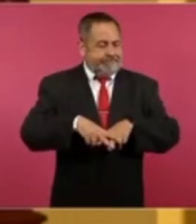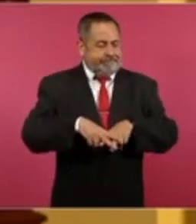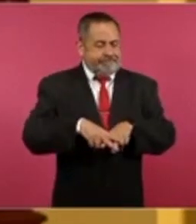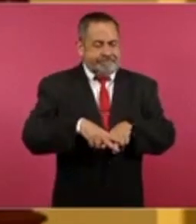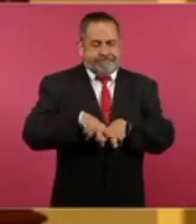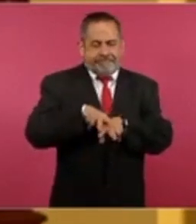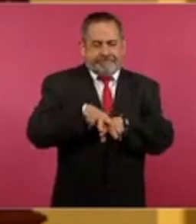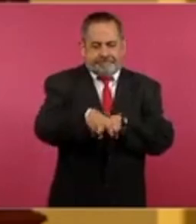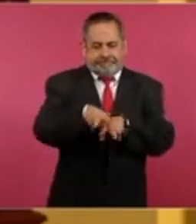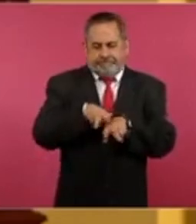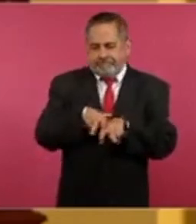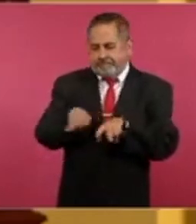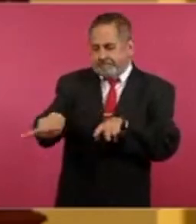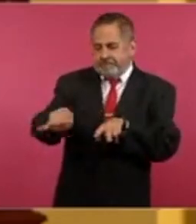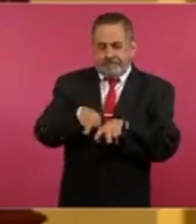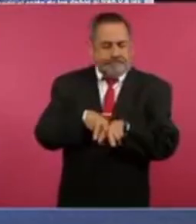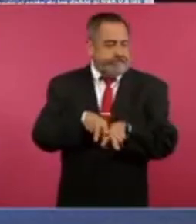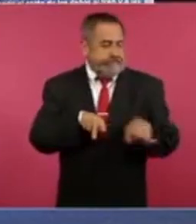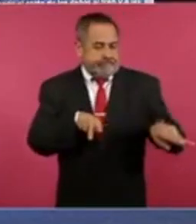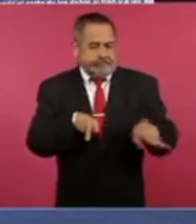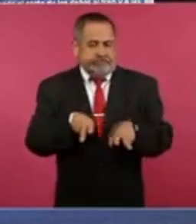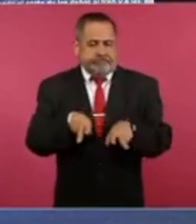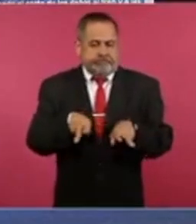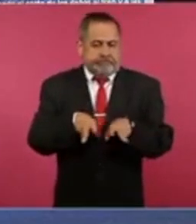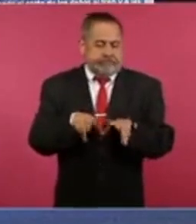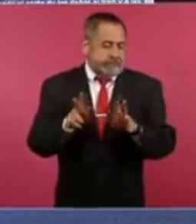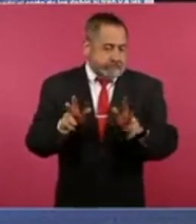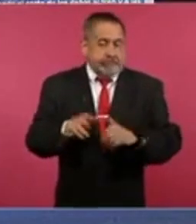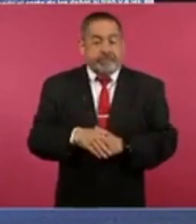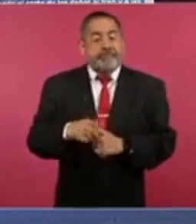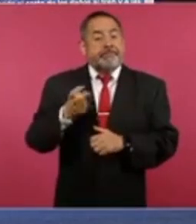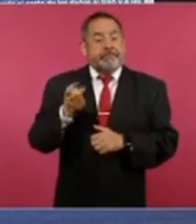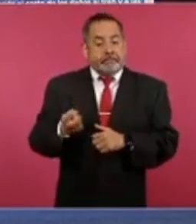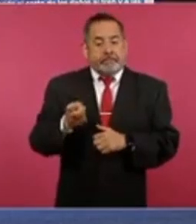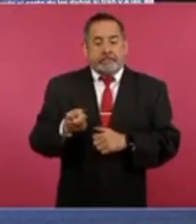la estación. Este sistema es